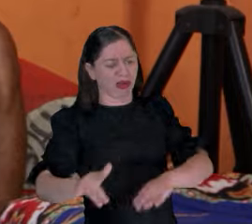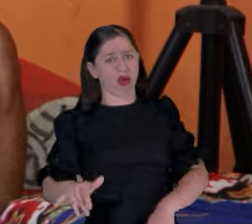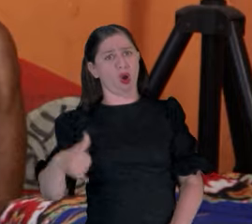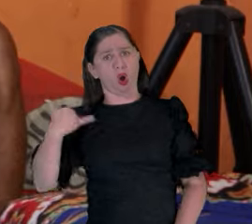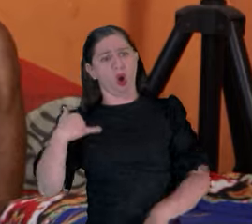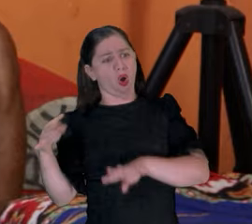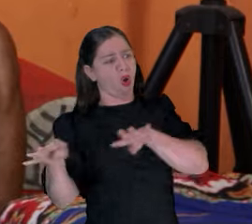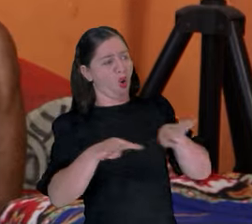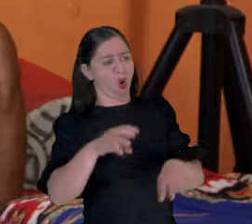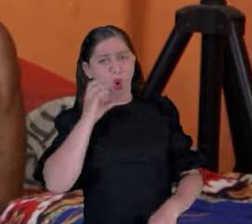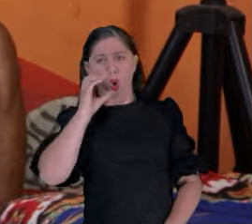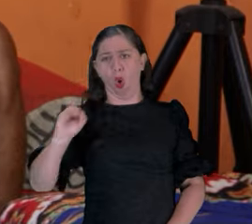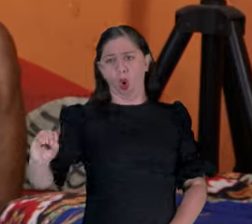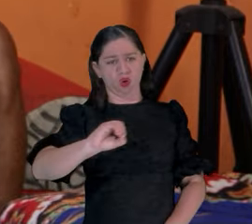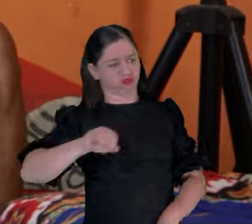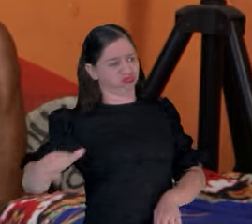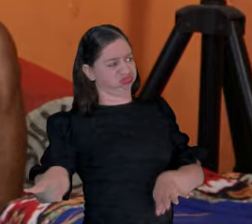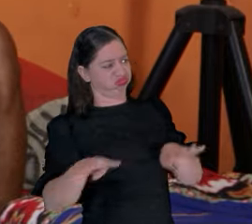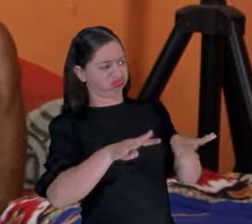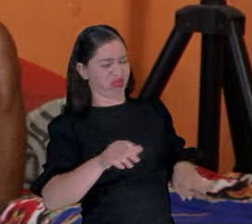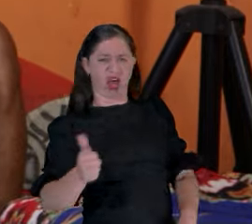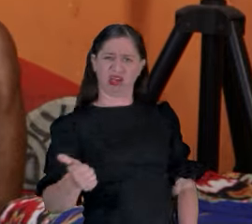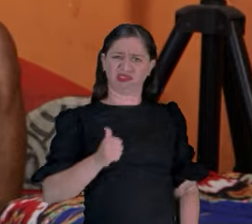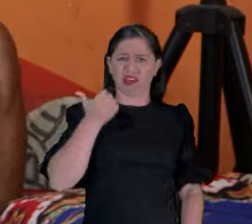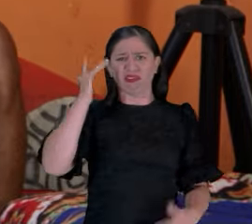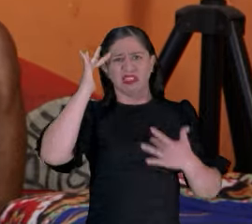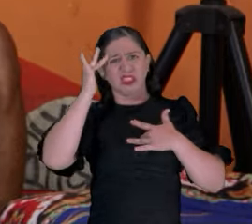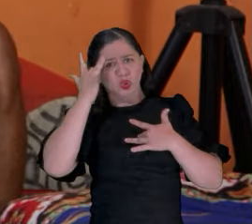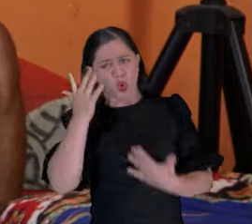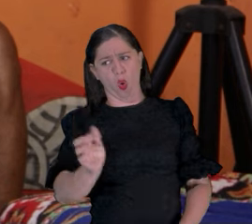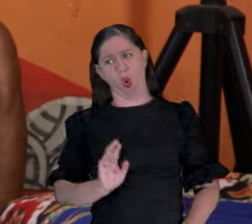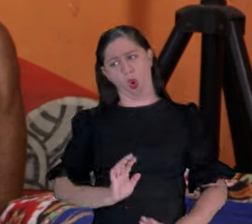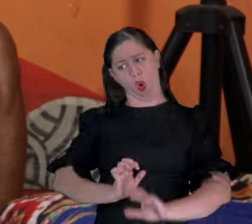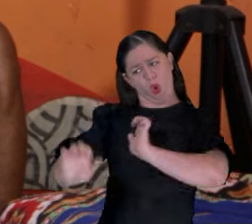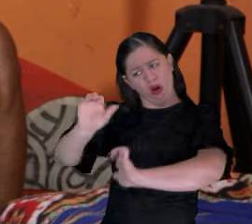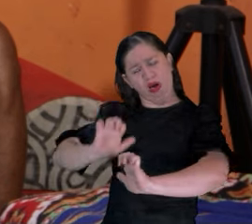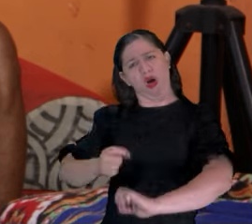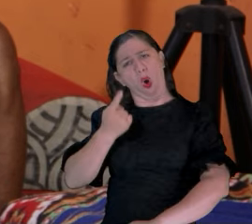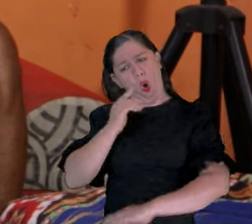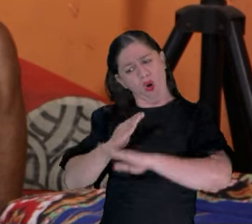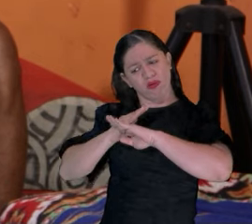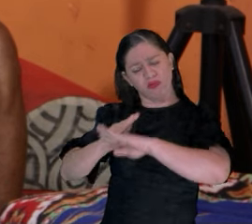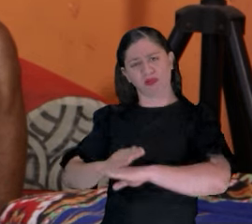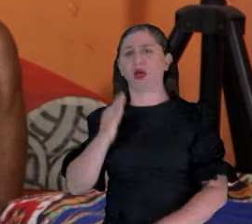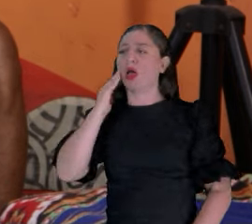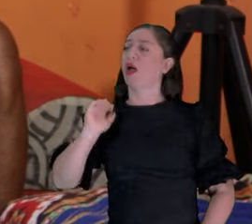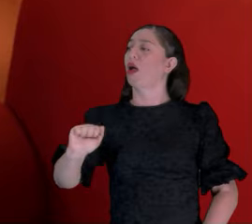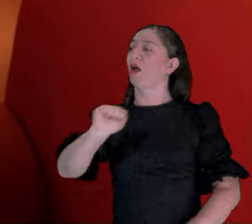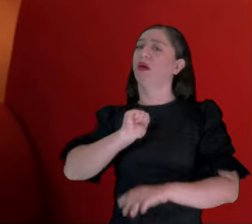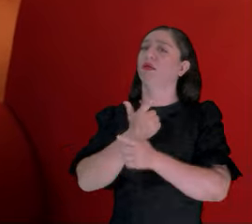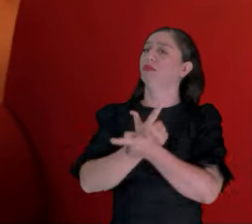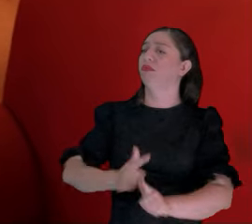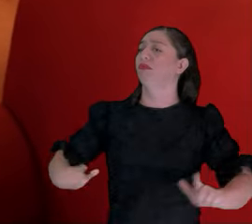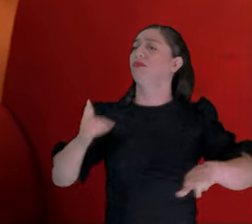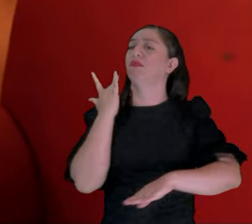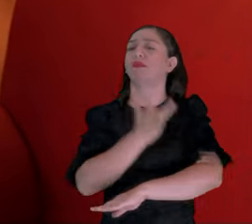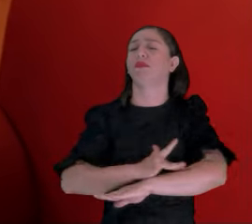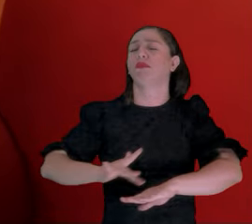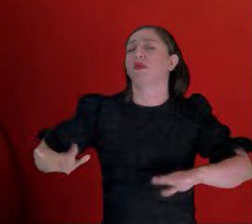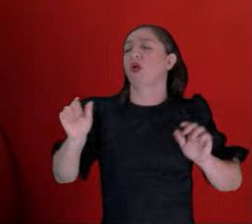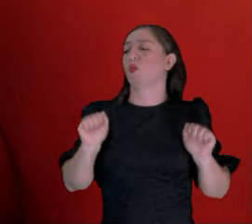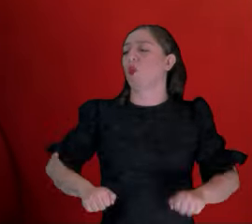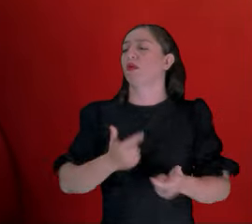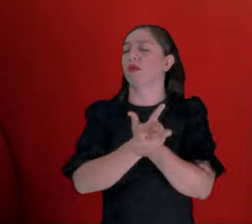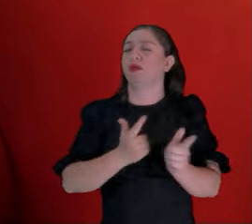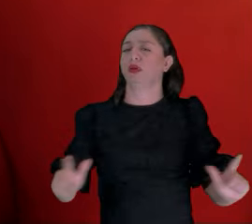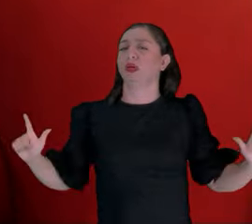mostrando todo? ¿Ah? ¿Usted no se da cuenta que los muchachos y también los viejos aquí son muy atrevidos? ¿Viste que le digan cosas, mija? ¿Ah? Papá,